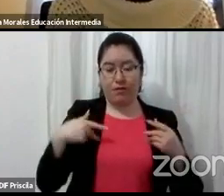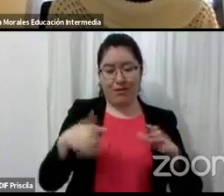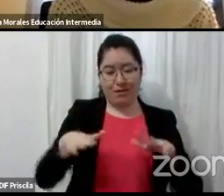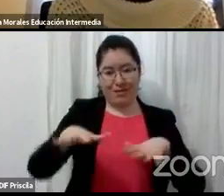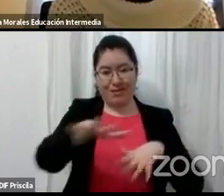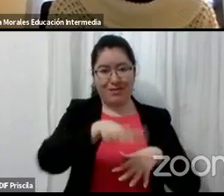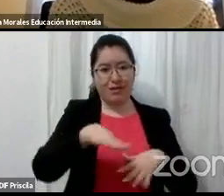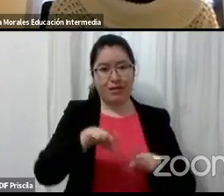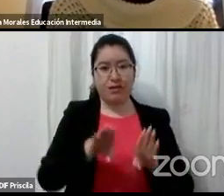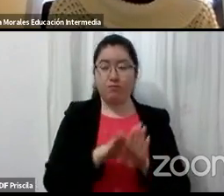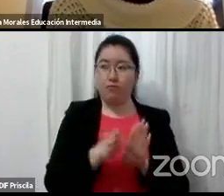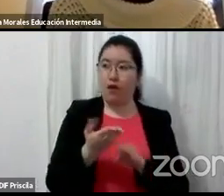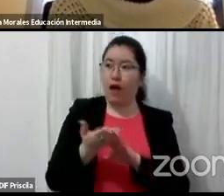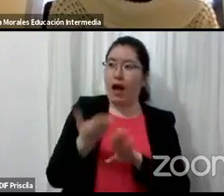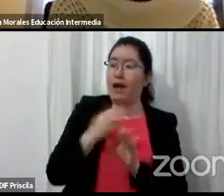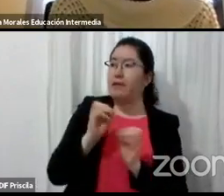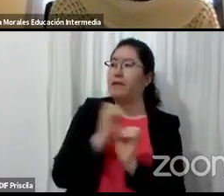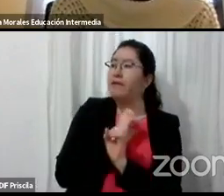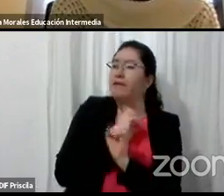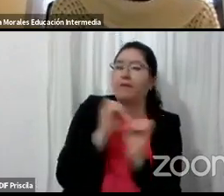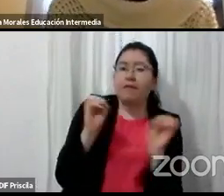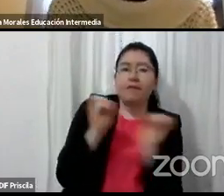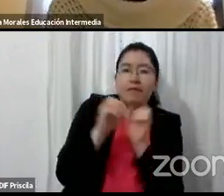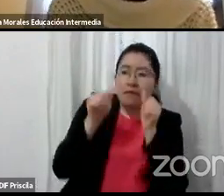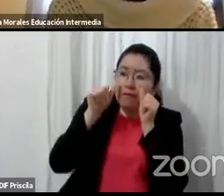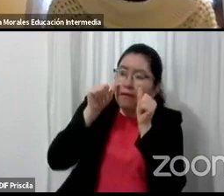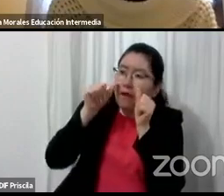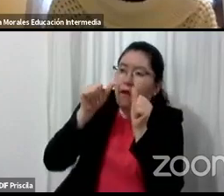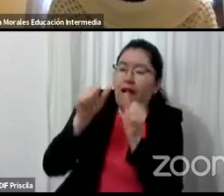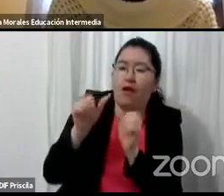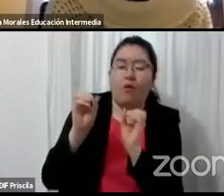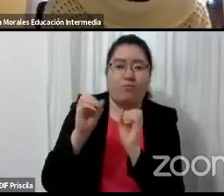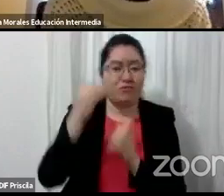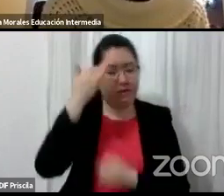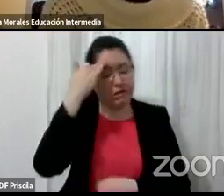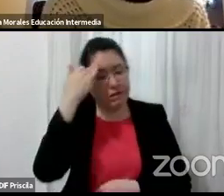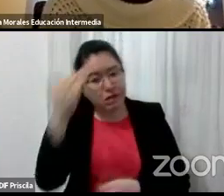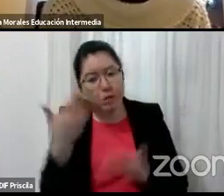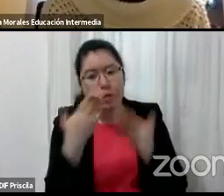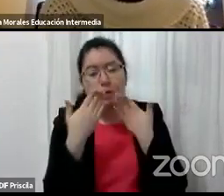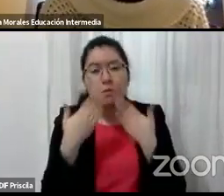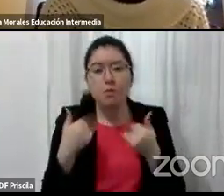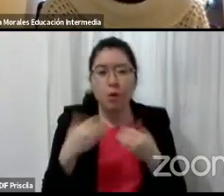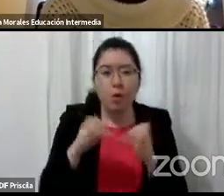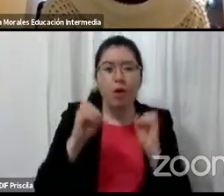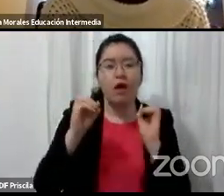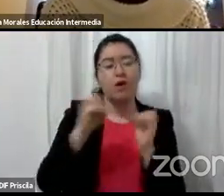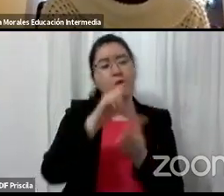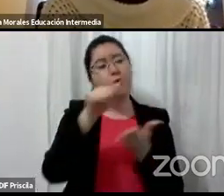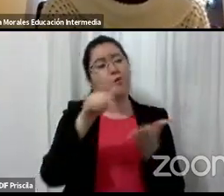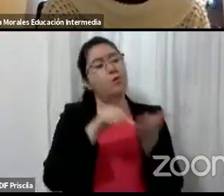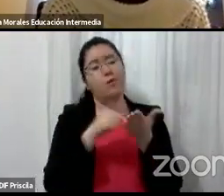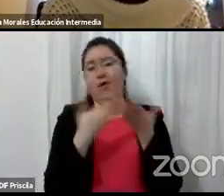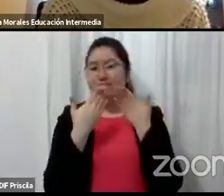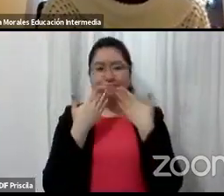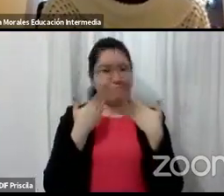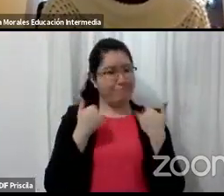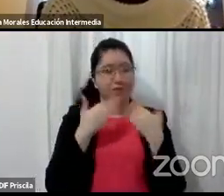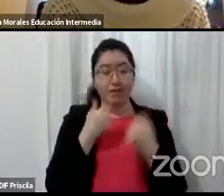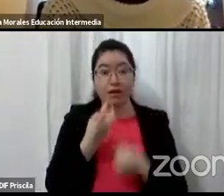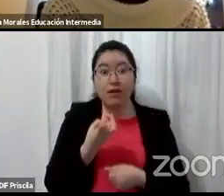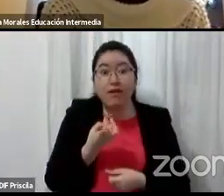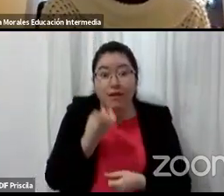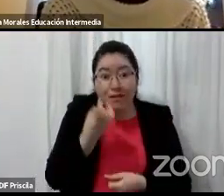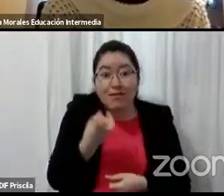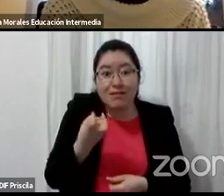habían escuchado porque no habían tenido el tiempo, porque no habían podido construir el espacio, ¿no? Y que entonces a partir de